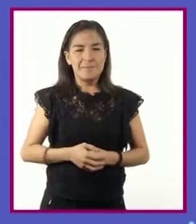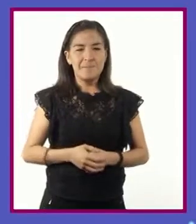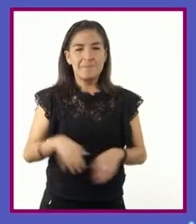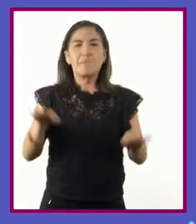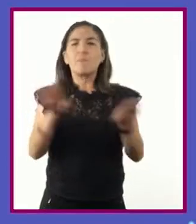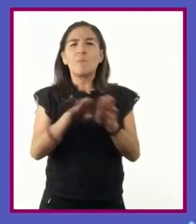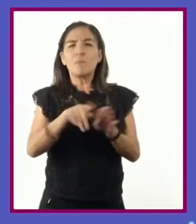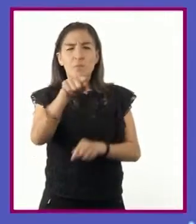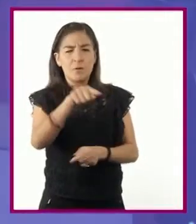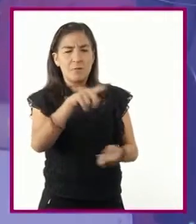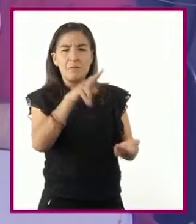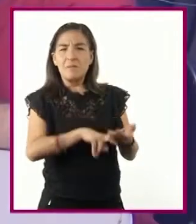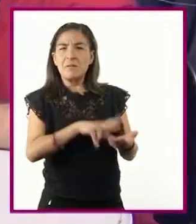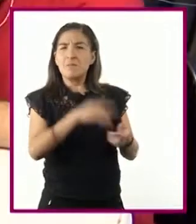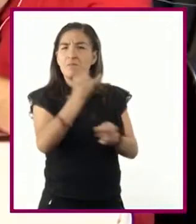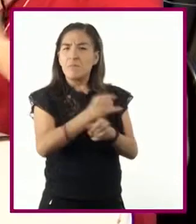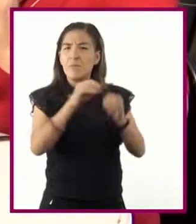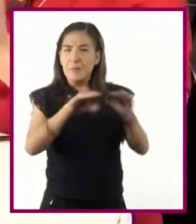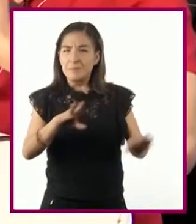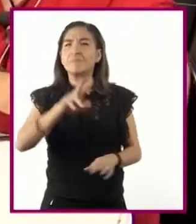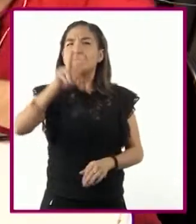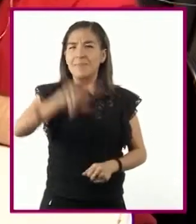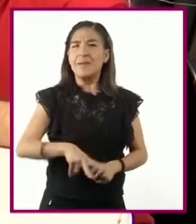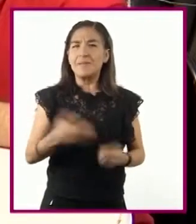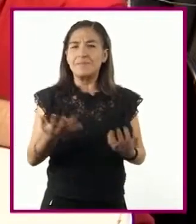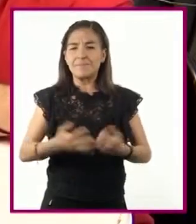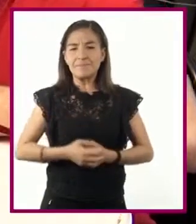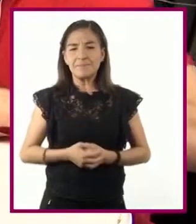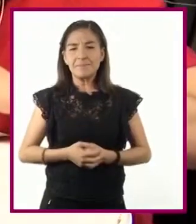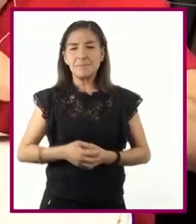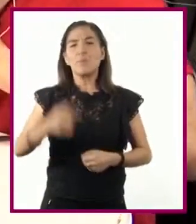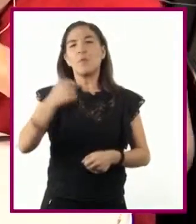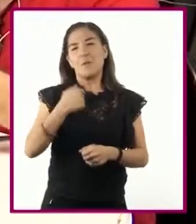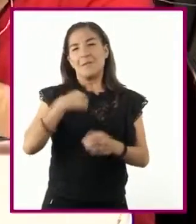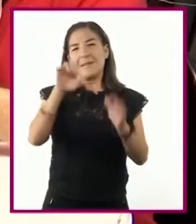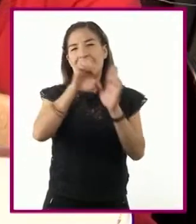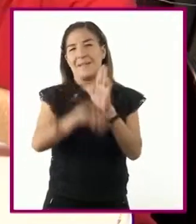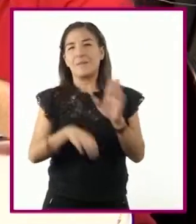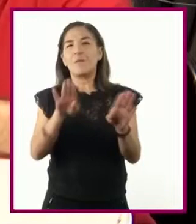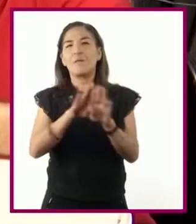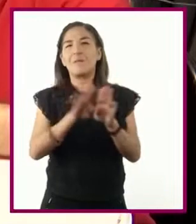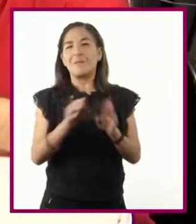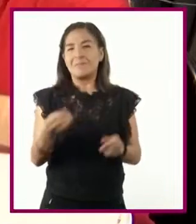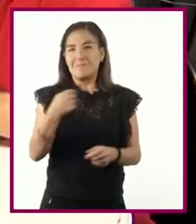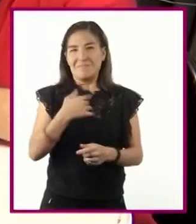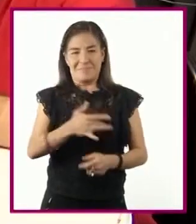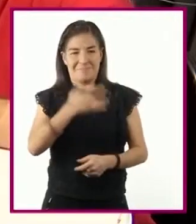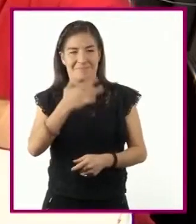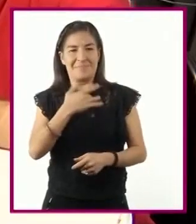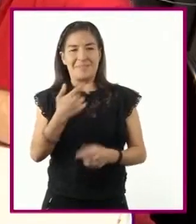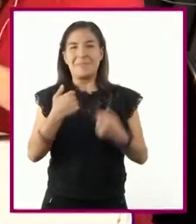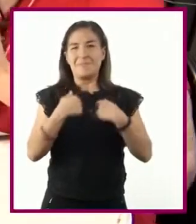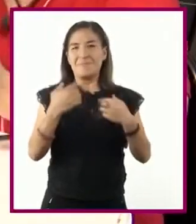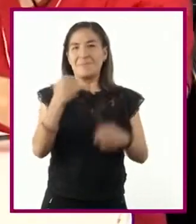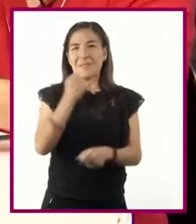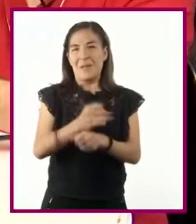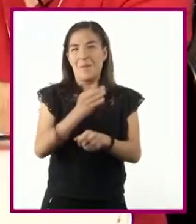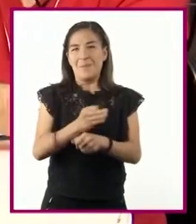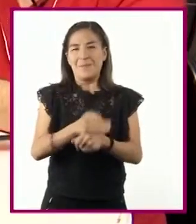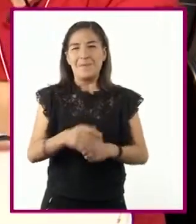validar la información obtenida? ¿Puedo citar un ejemplo que estoy viviendo en carne propia, maestra? Por